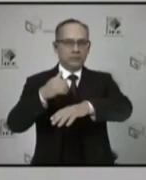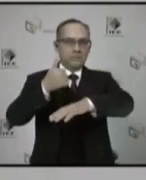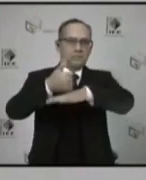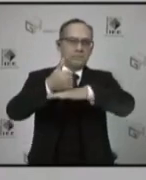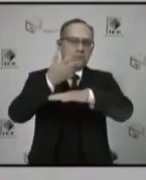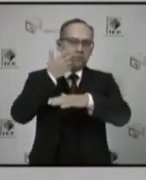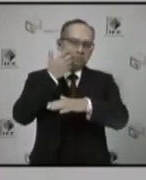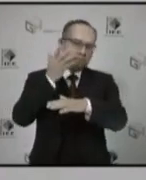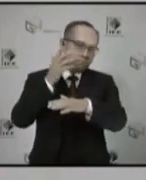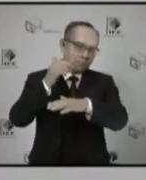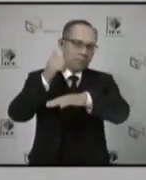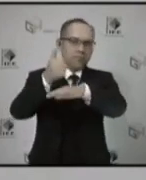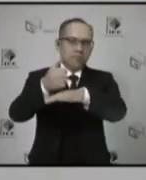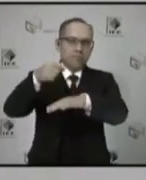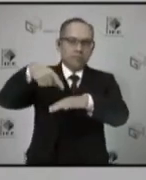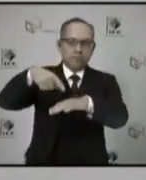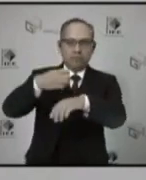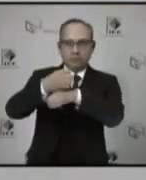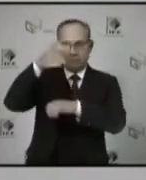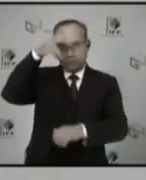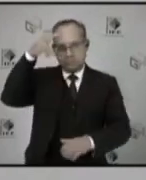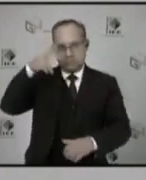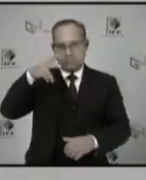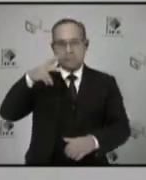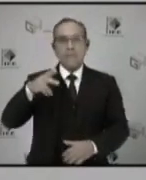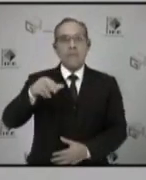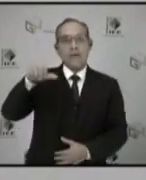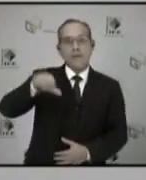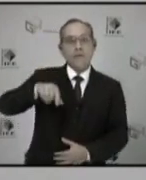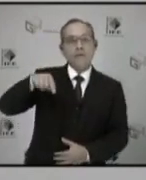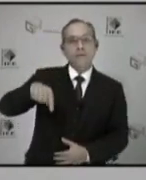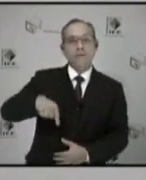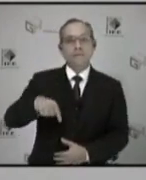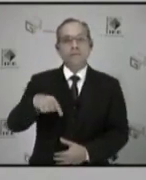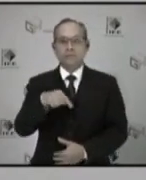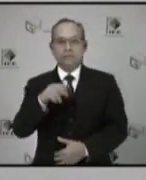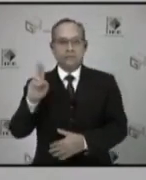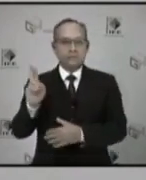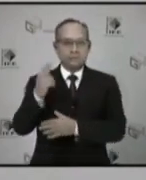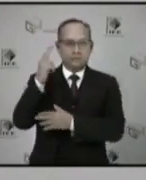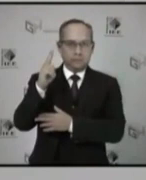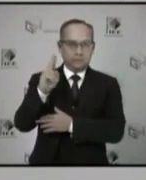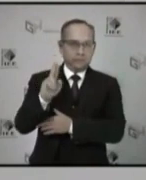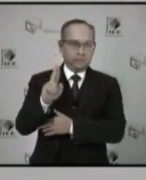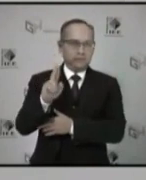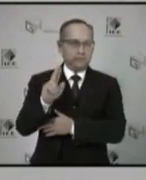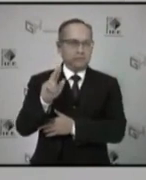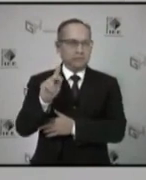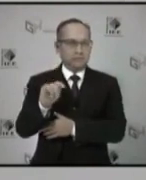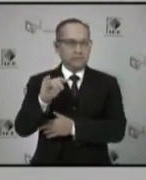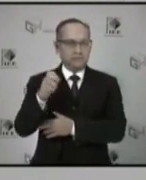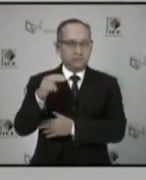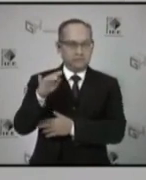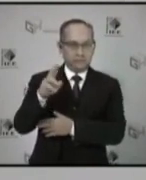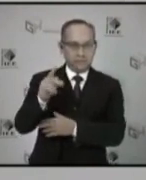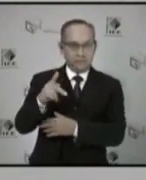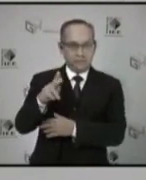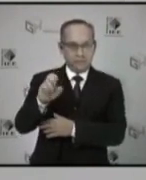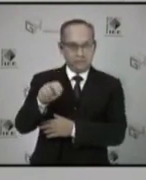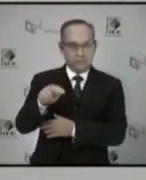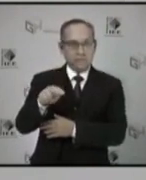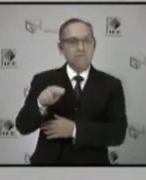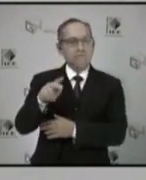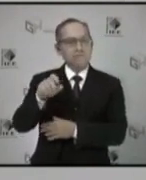2022. Hoy nos encontramos transmitiendo desde el Instituto Tecnológico Superior de Huichapan y le agradecemos mucho a las autoridades toda